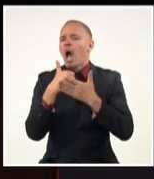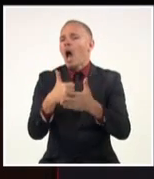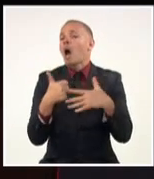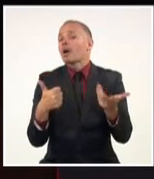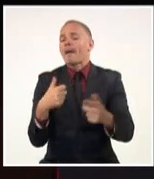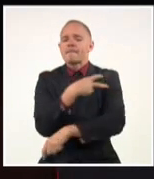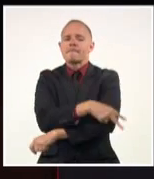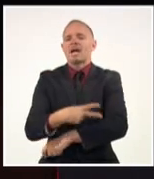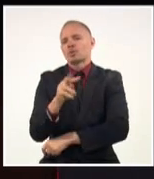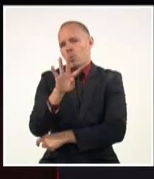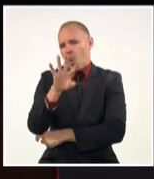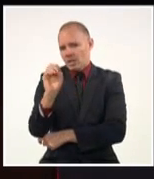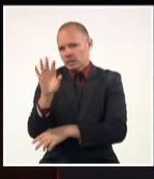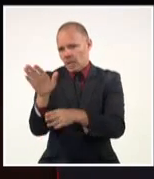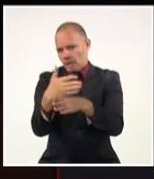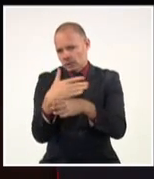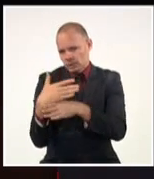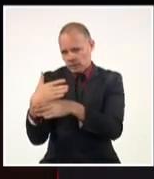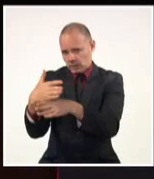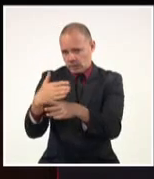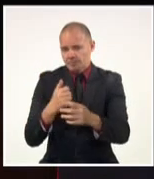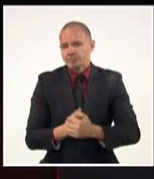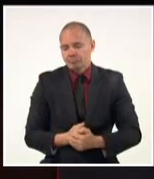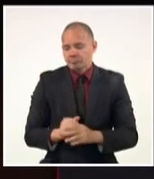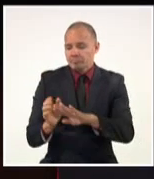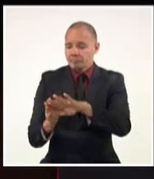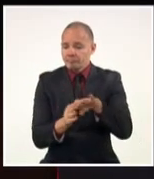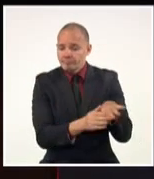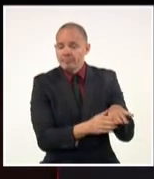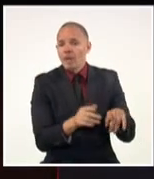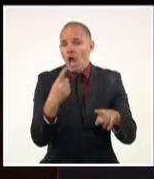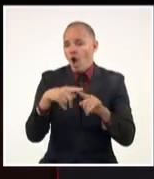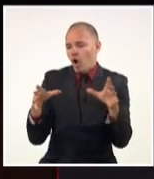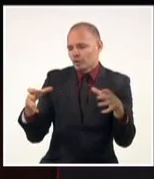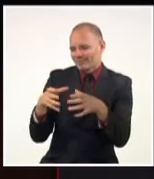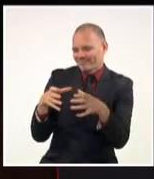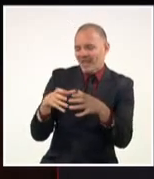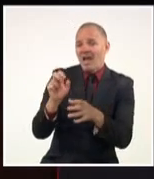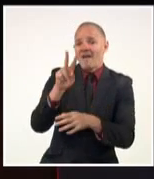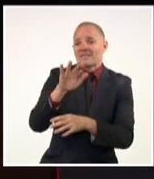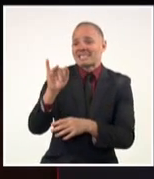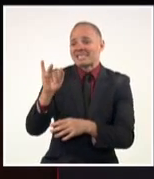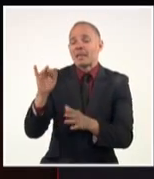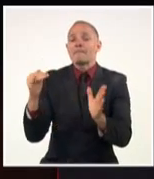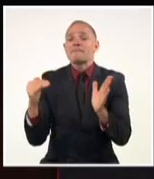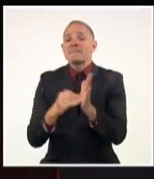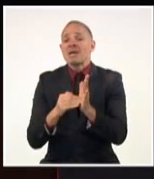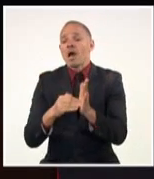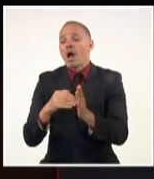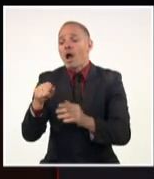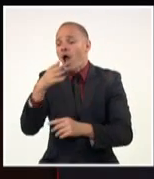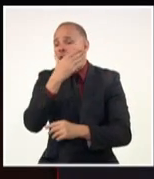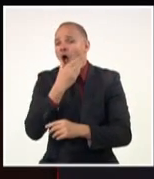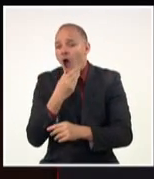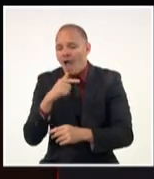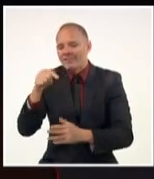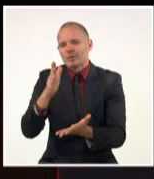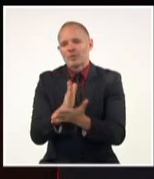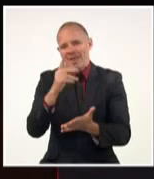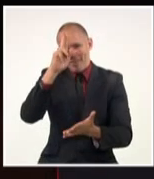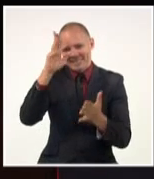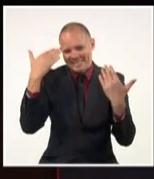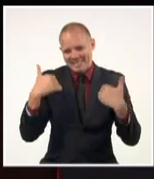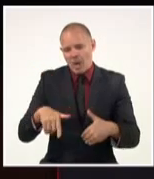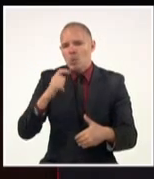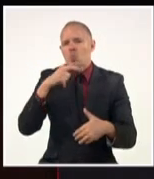ellos. Unos 27.000 jóvenes de un centenar de naciones se han graduado en la Escuela Latinoamericana de